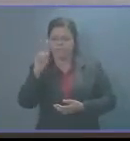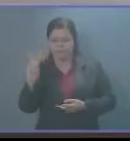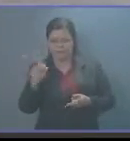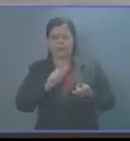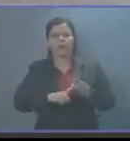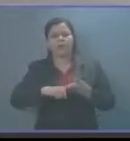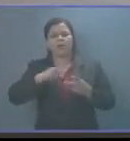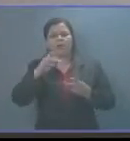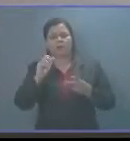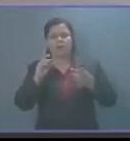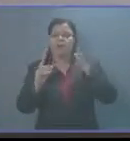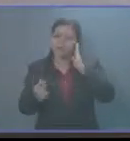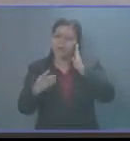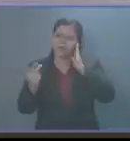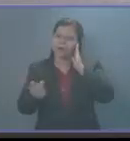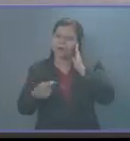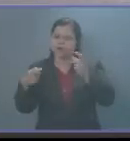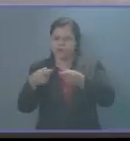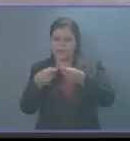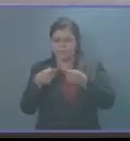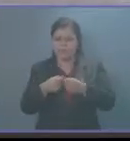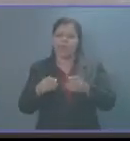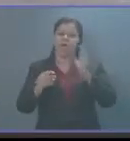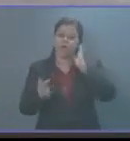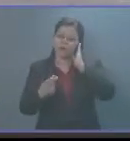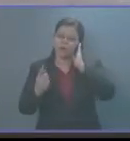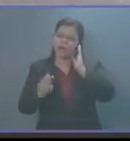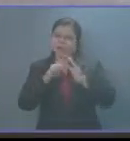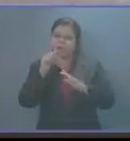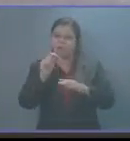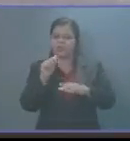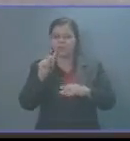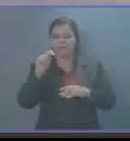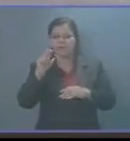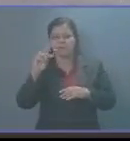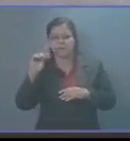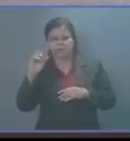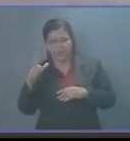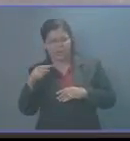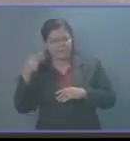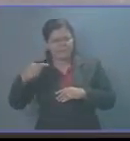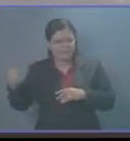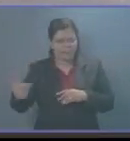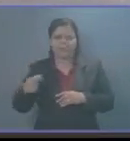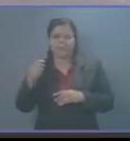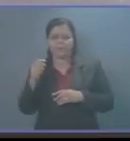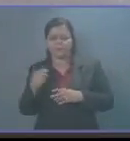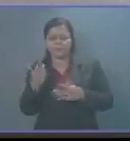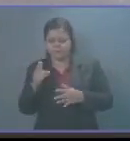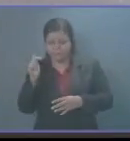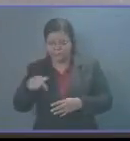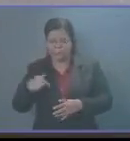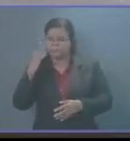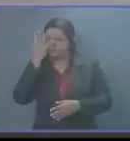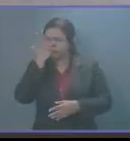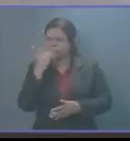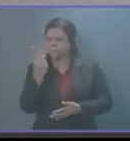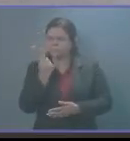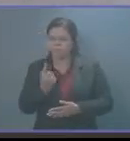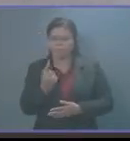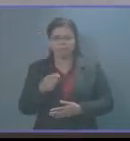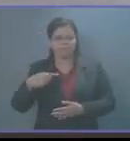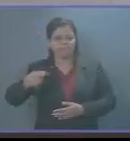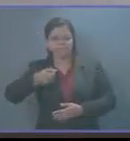Tazumal, a Radio Energy, que siempre han estado con los funcionarios en este bello municipio,